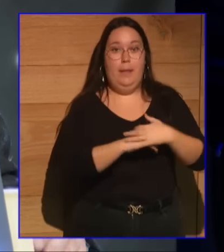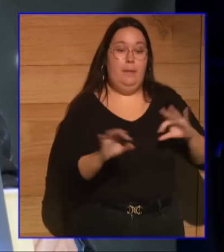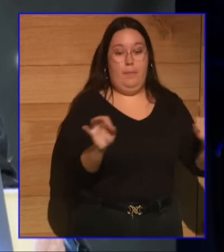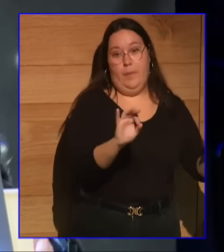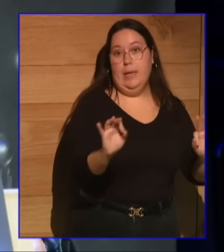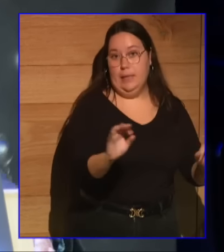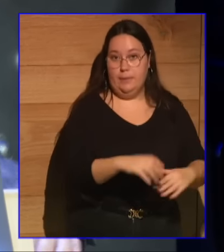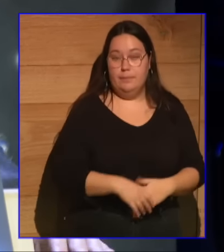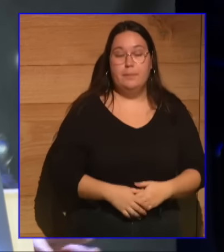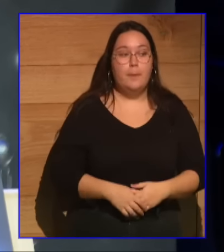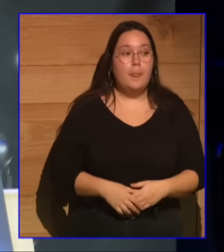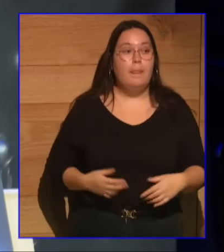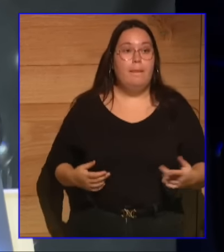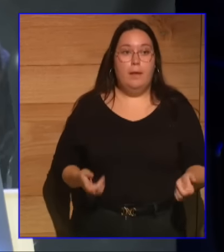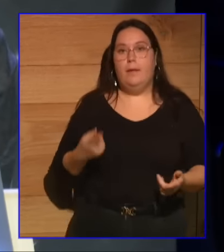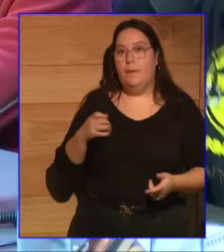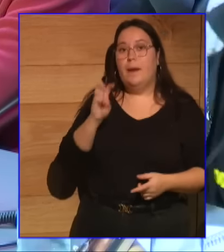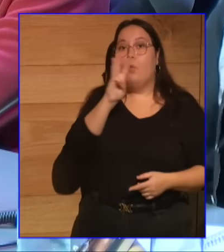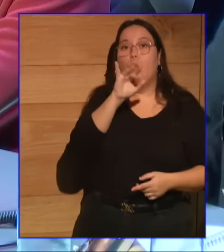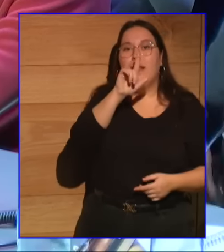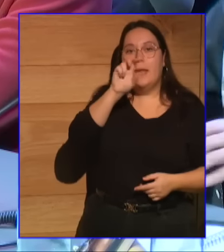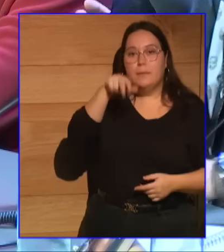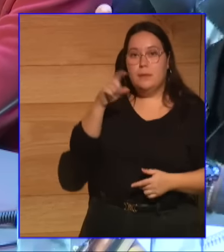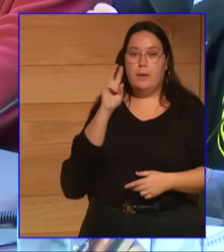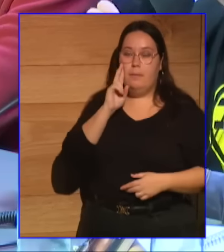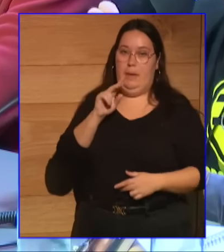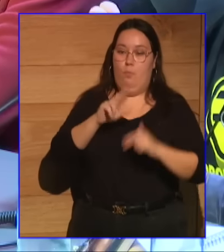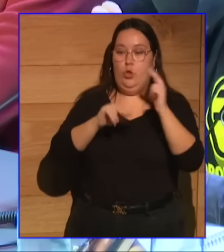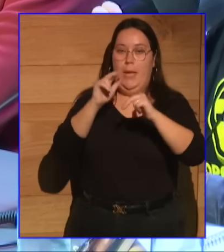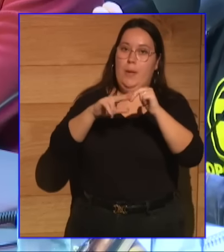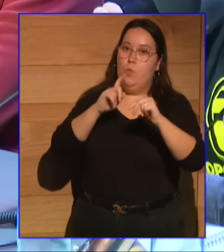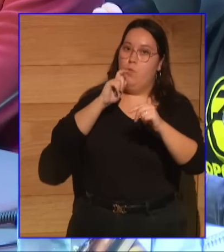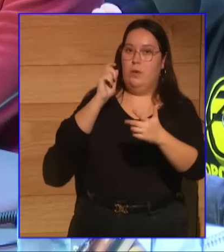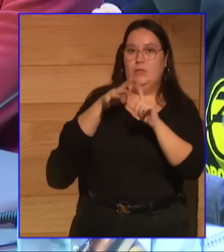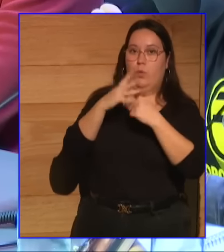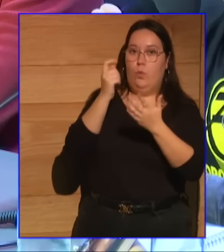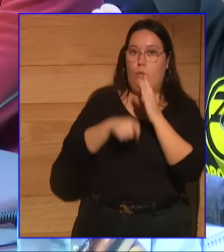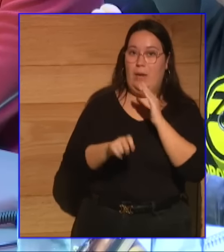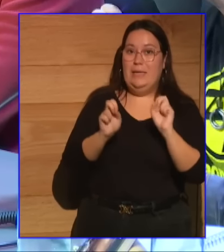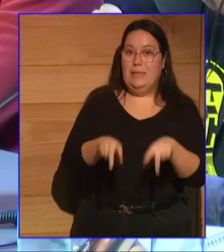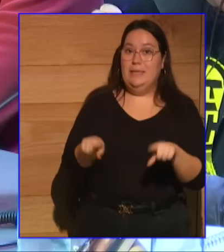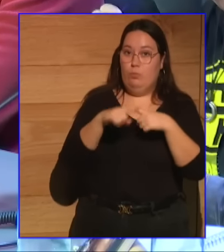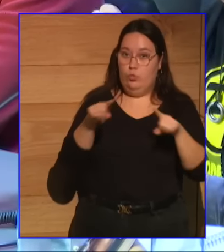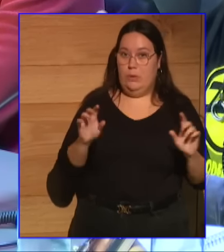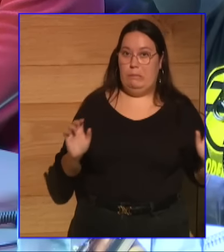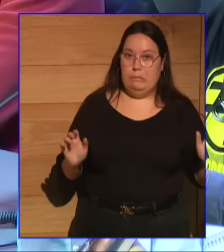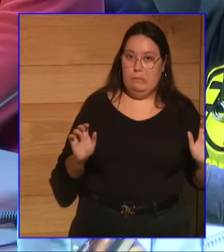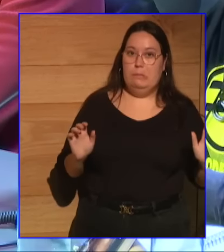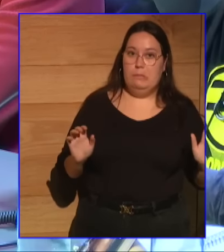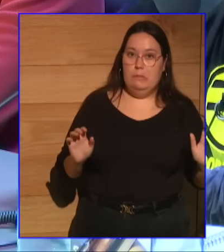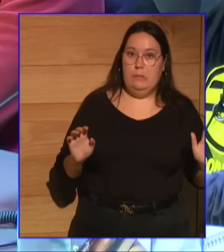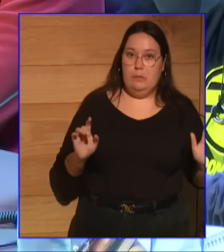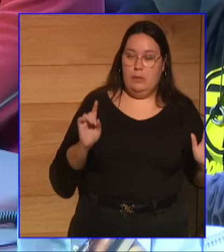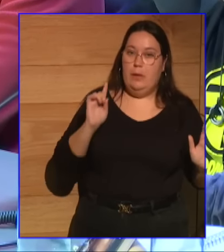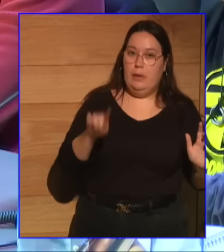ser... Tuvo que ser duro para Williams ver ese montaje sin música de Williams. Y aparte